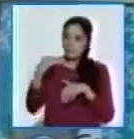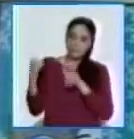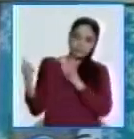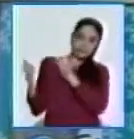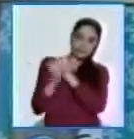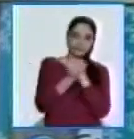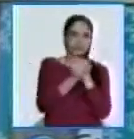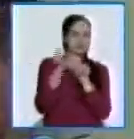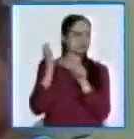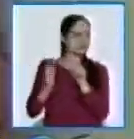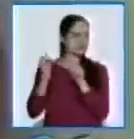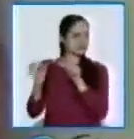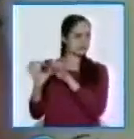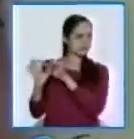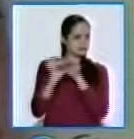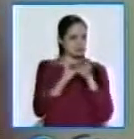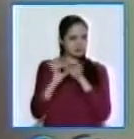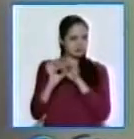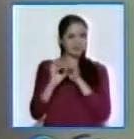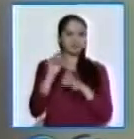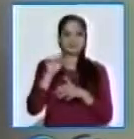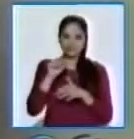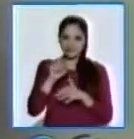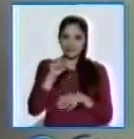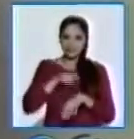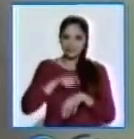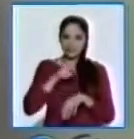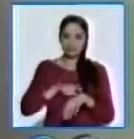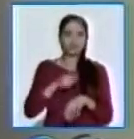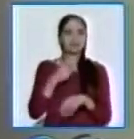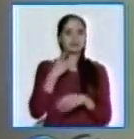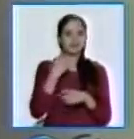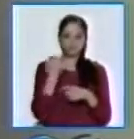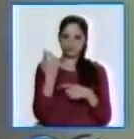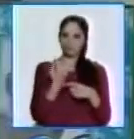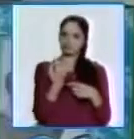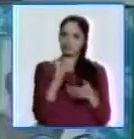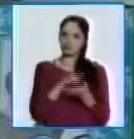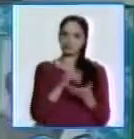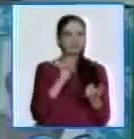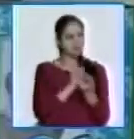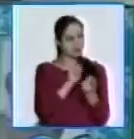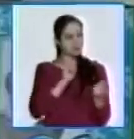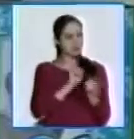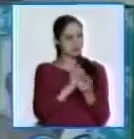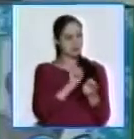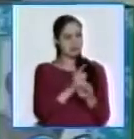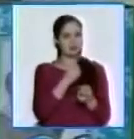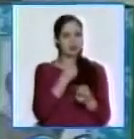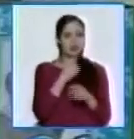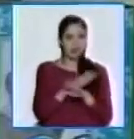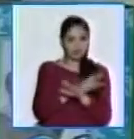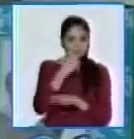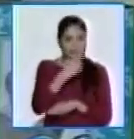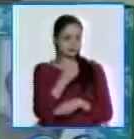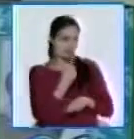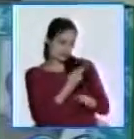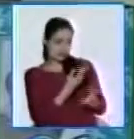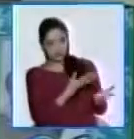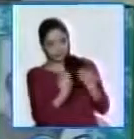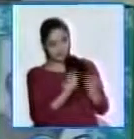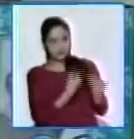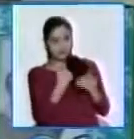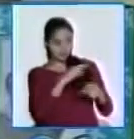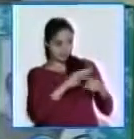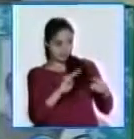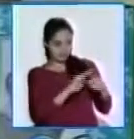acompañara, él me acompañaba. Ese día Silvia vio varias veces a su hijo. Se ofreció llevarme hasta la estación del